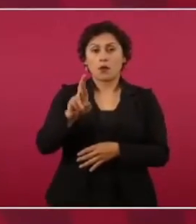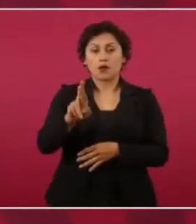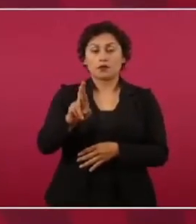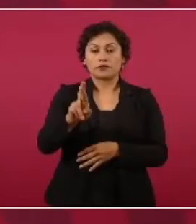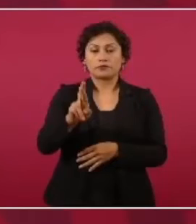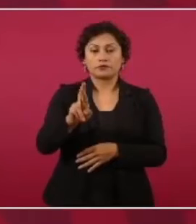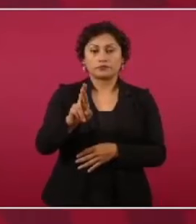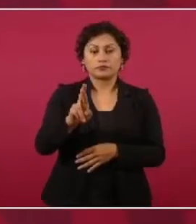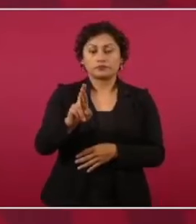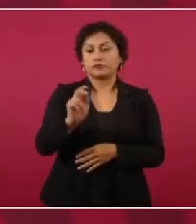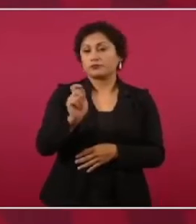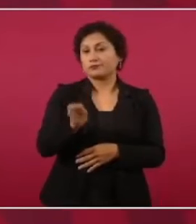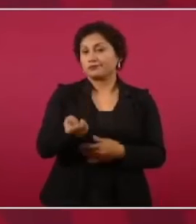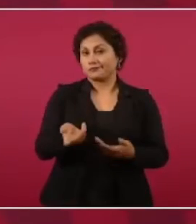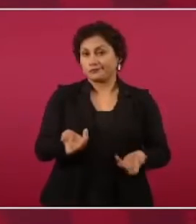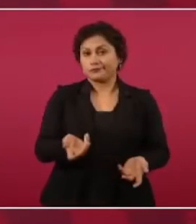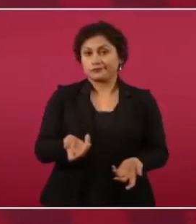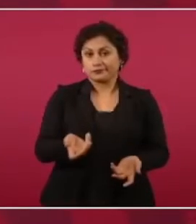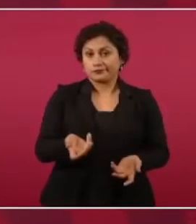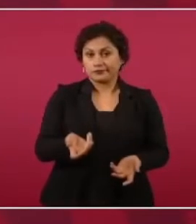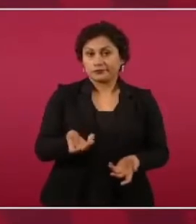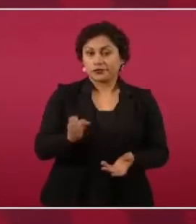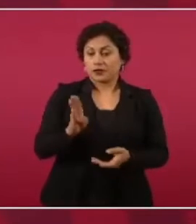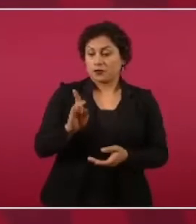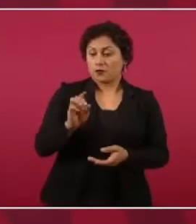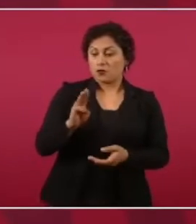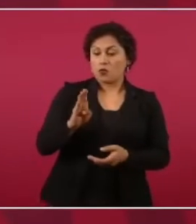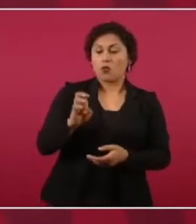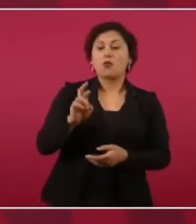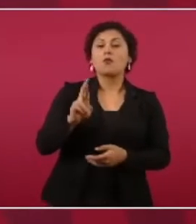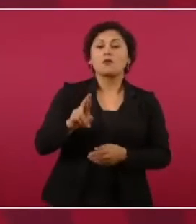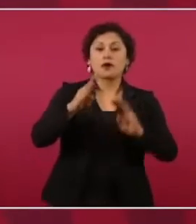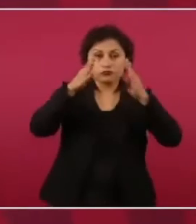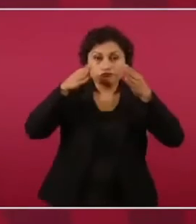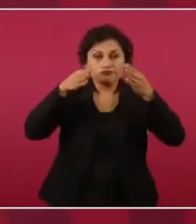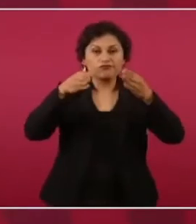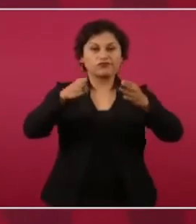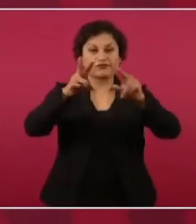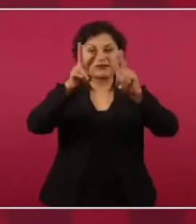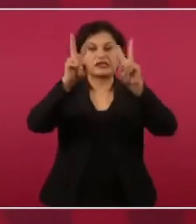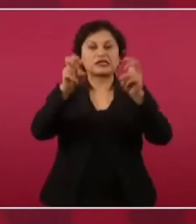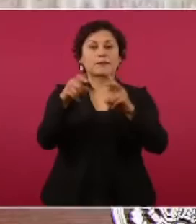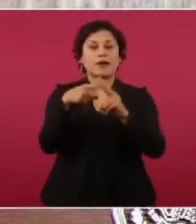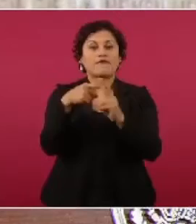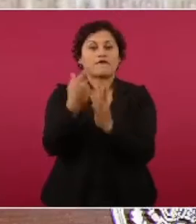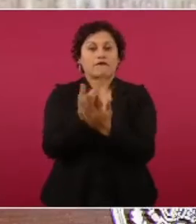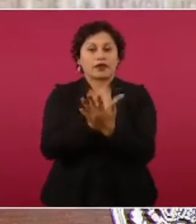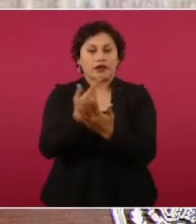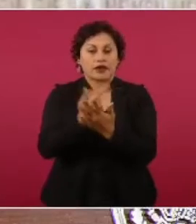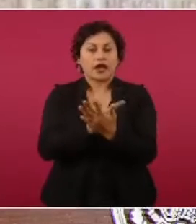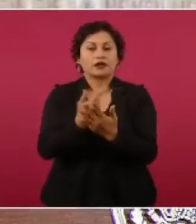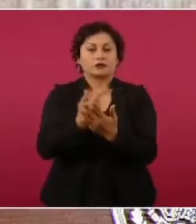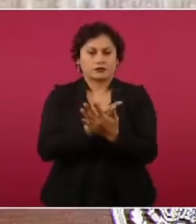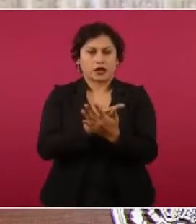que es una agencia especializada en finanzas con cierto prestigio